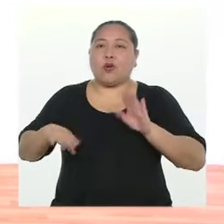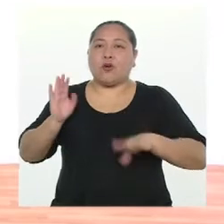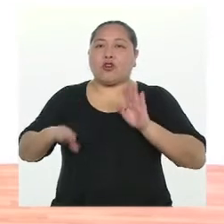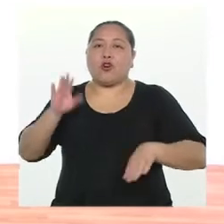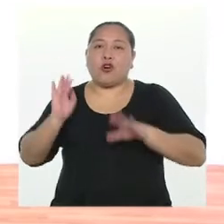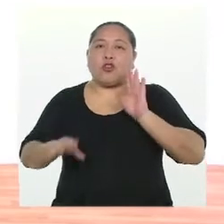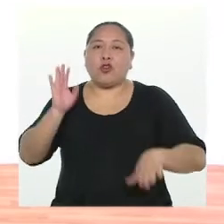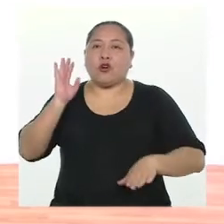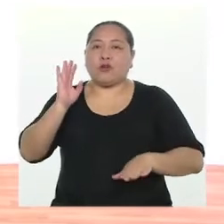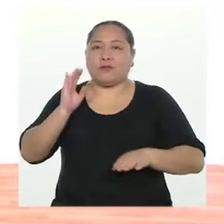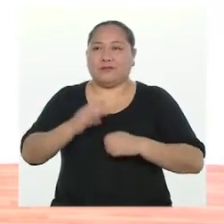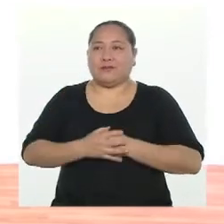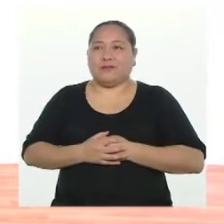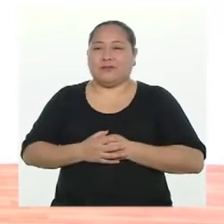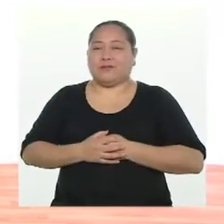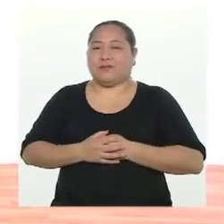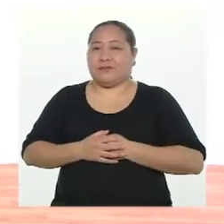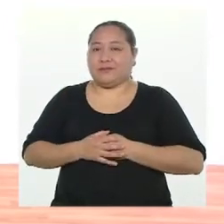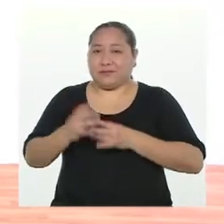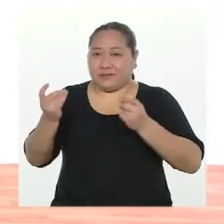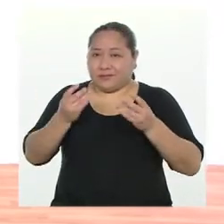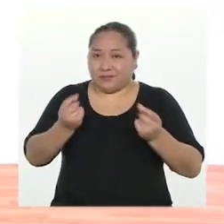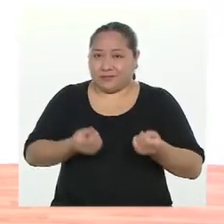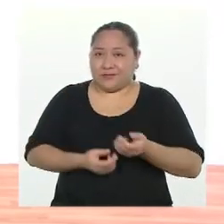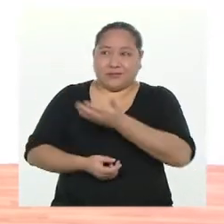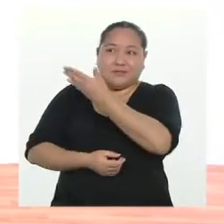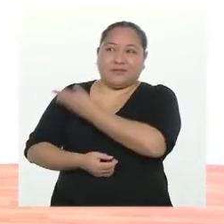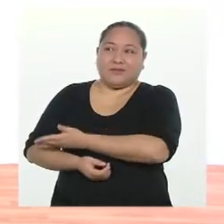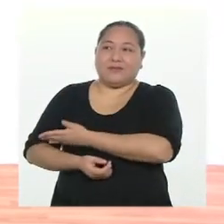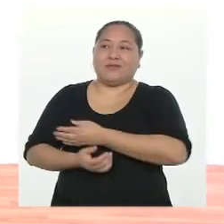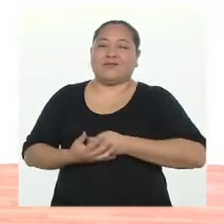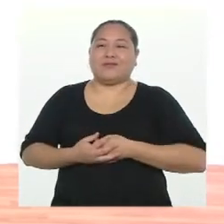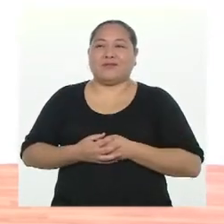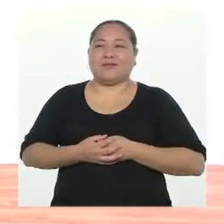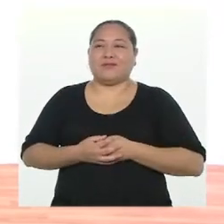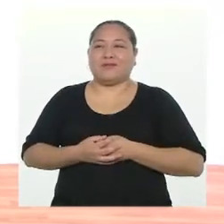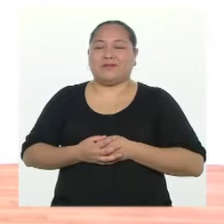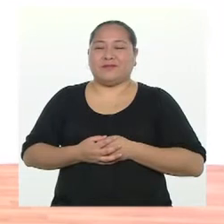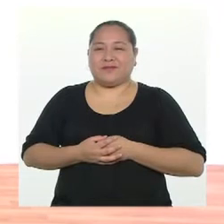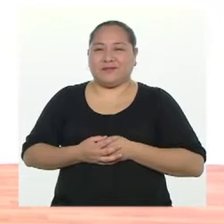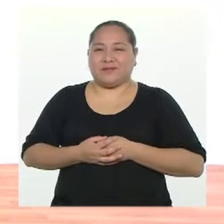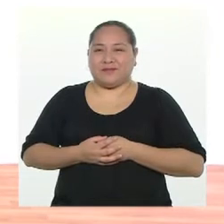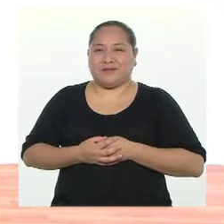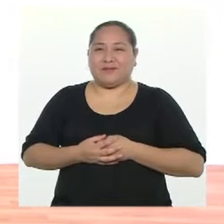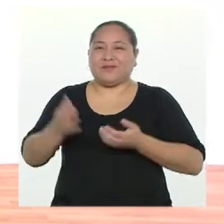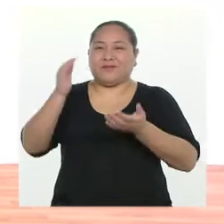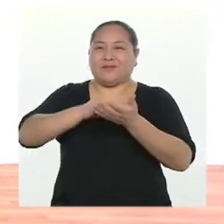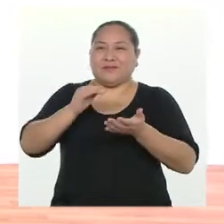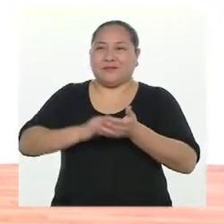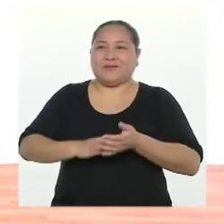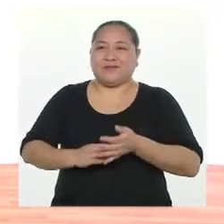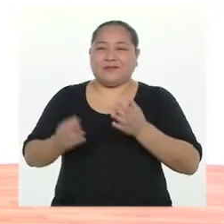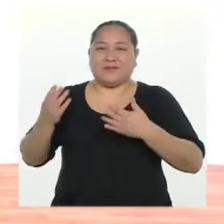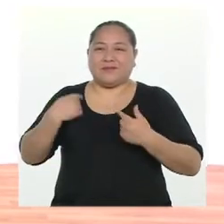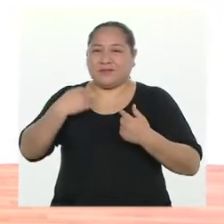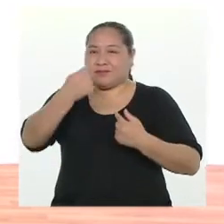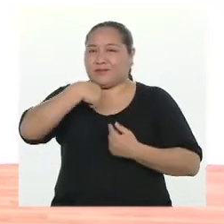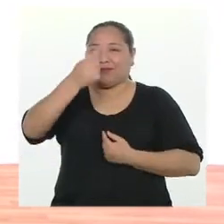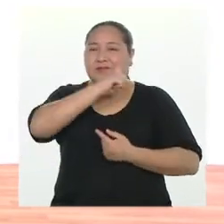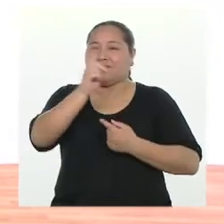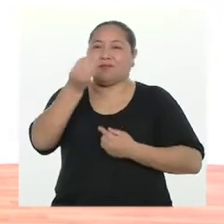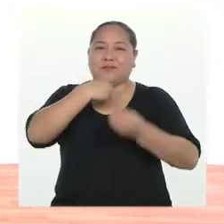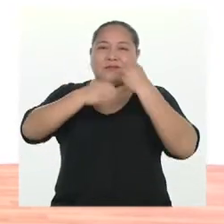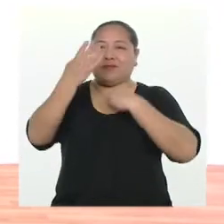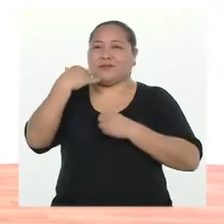no como rocoto. Un poco más. Yo no como rocoto. Una más. Yo no como